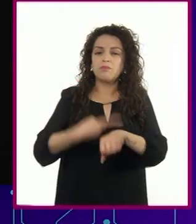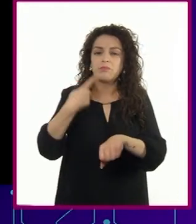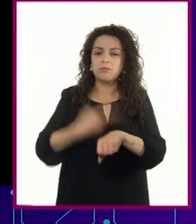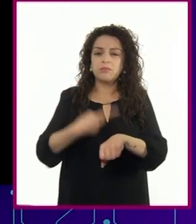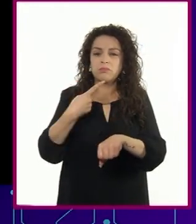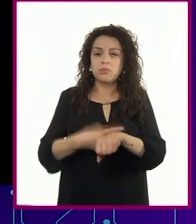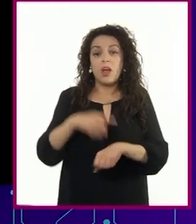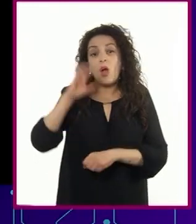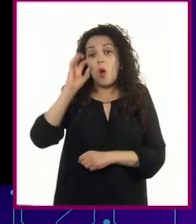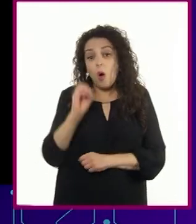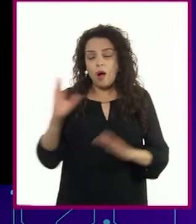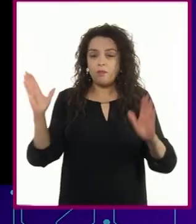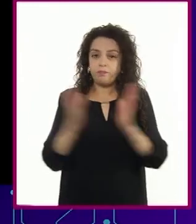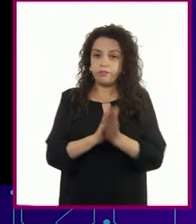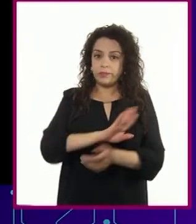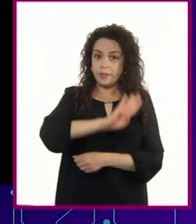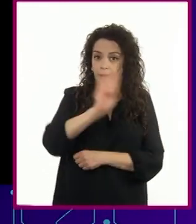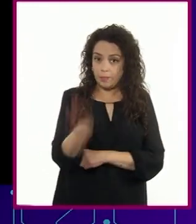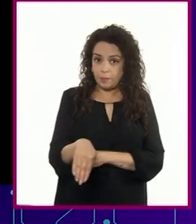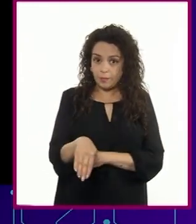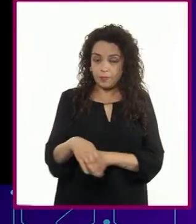muerto.